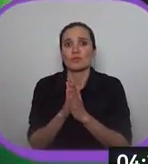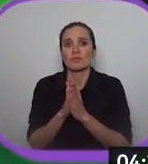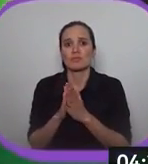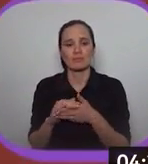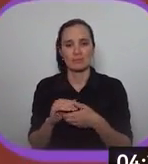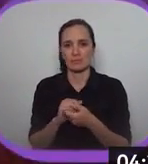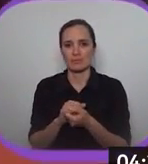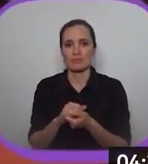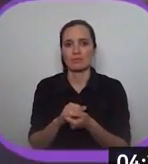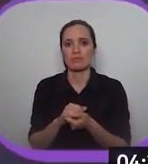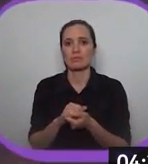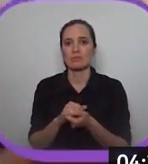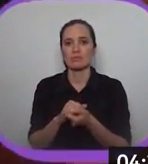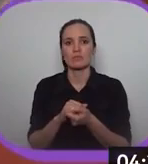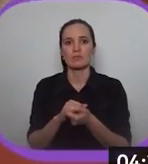¡No!